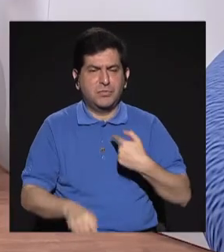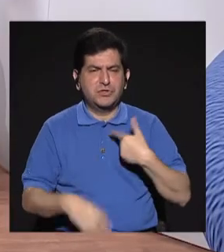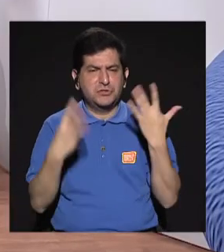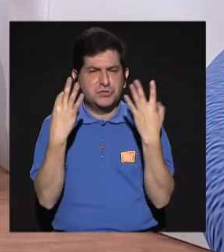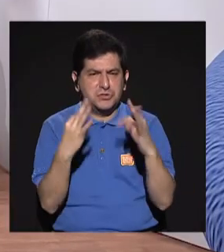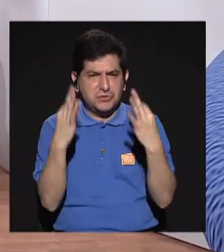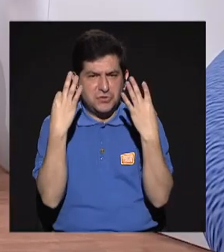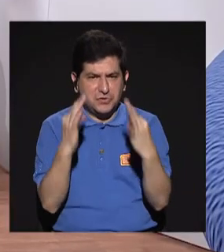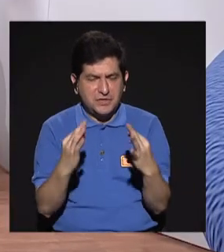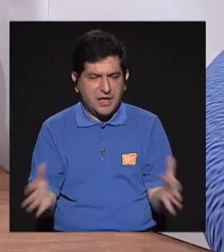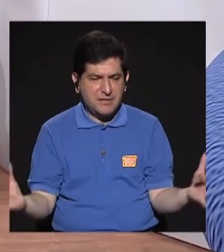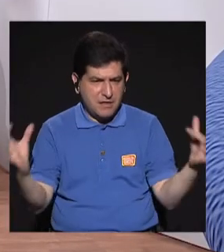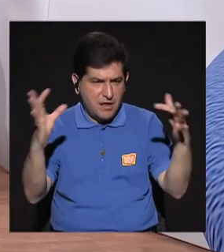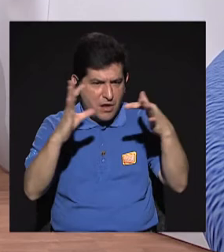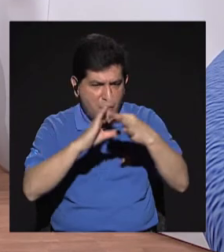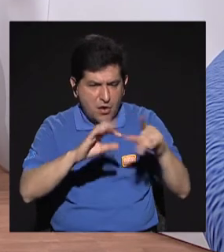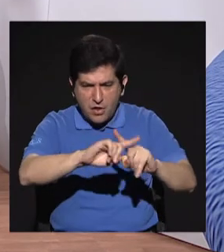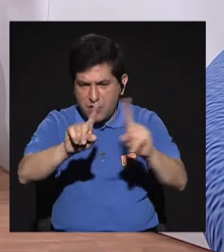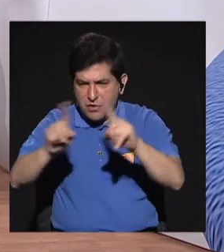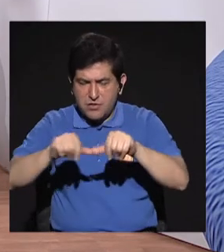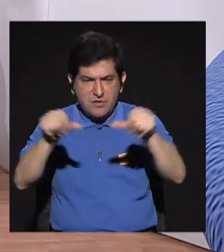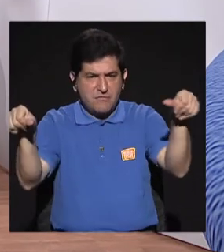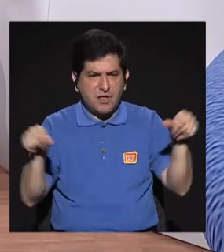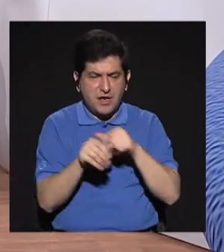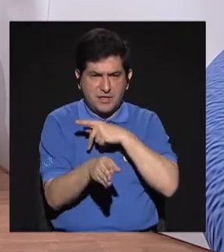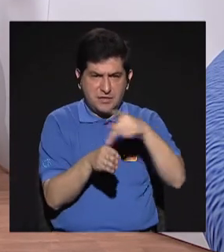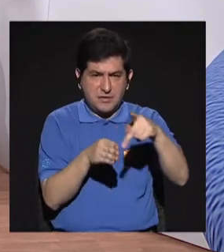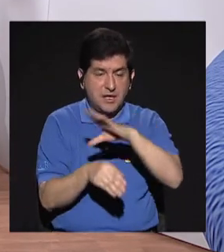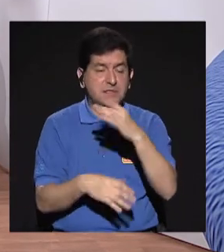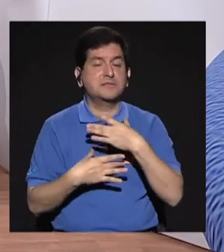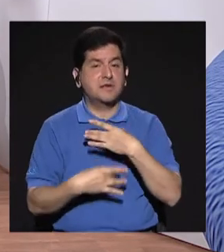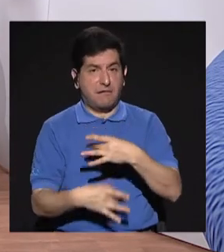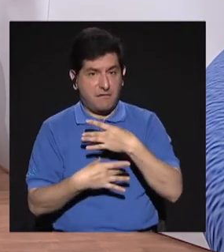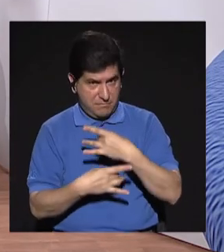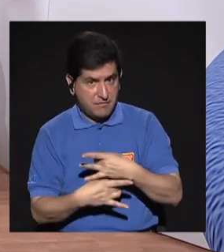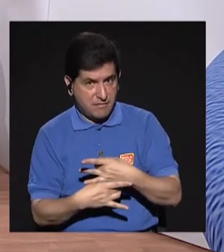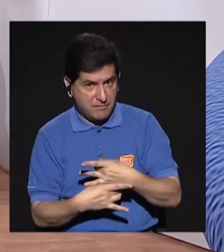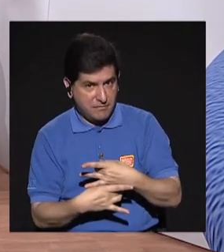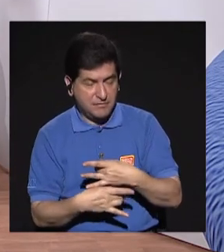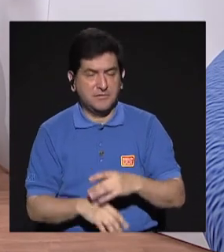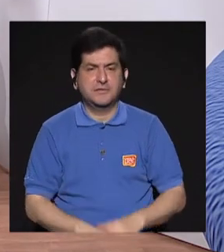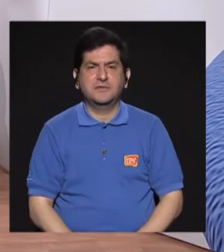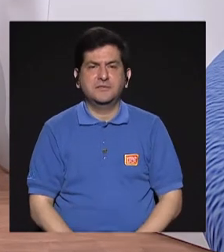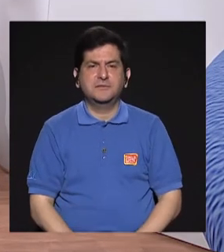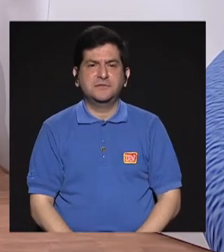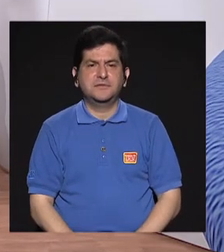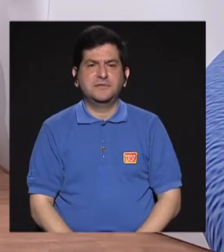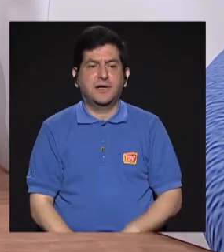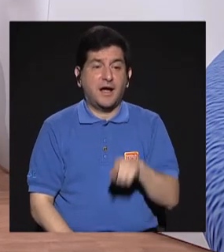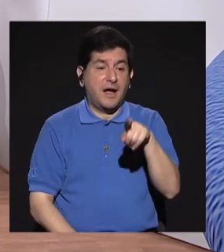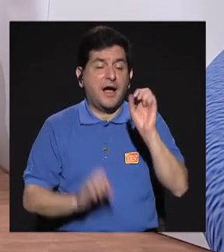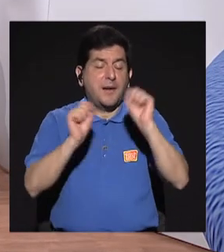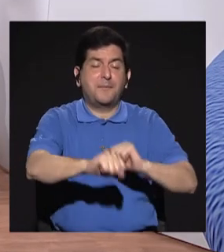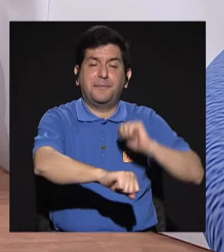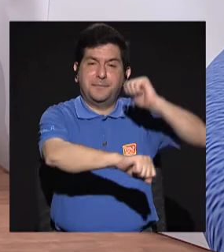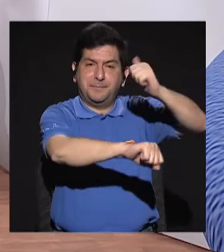como de amalgamar estas estas estas disciplinas y estos esos intereses principalmente vean para para poder plasmar